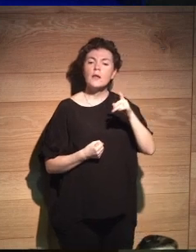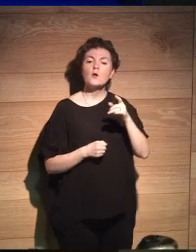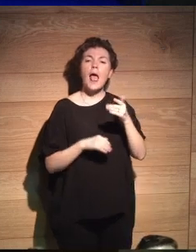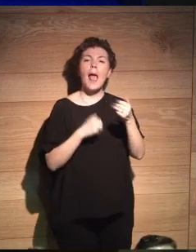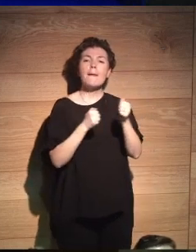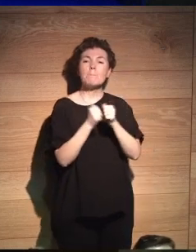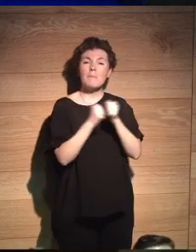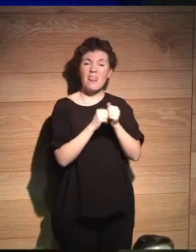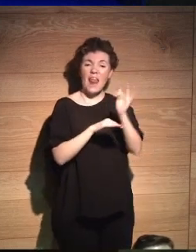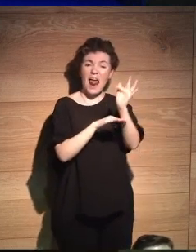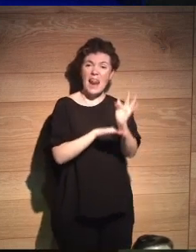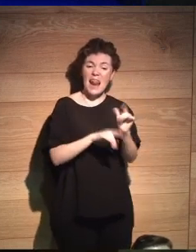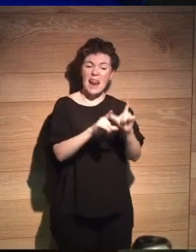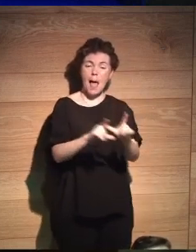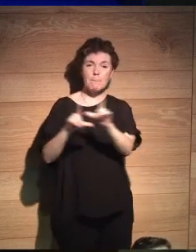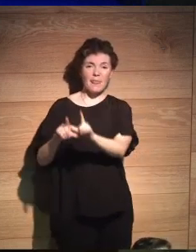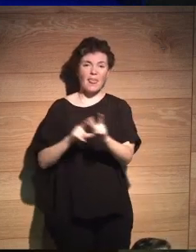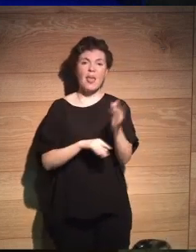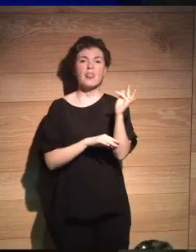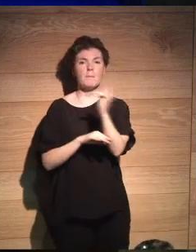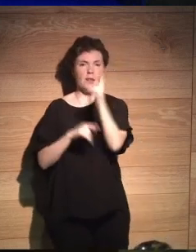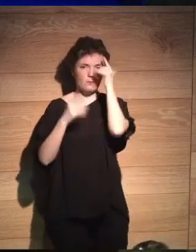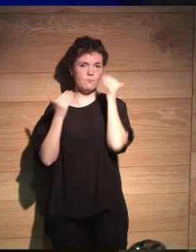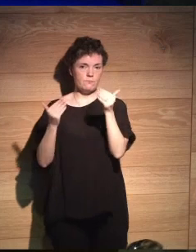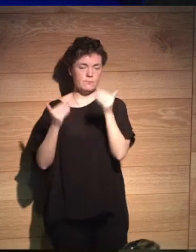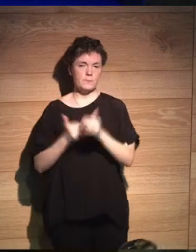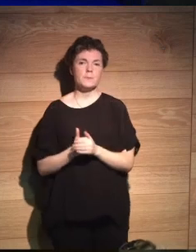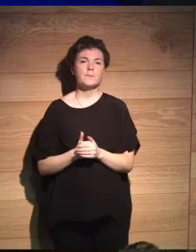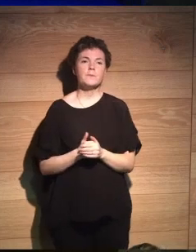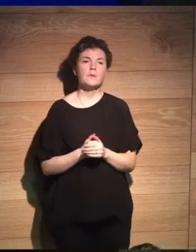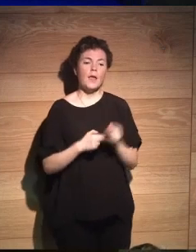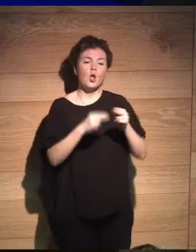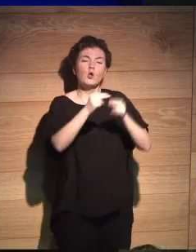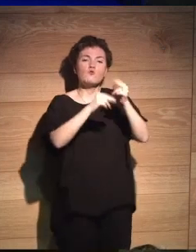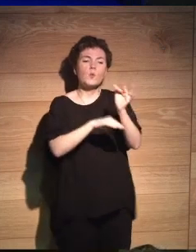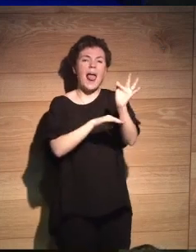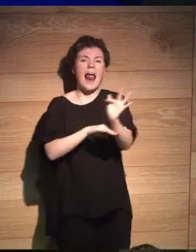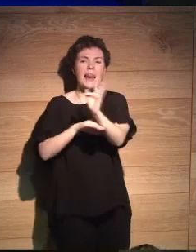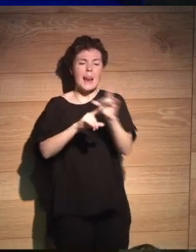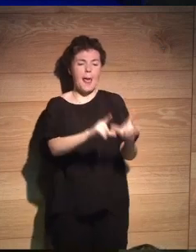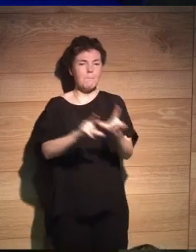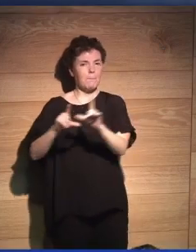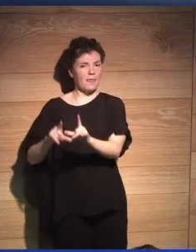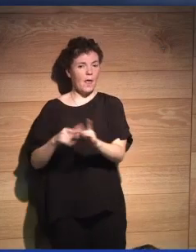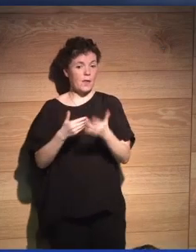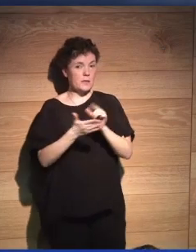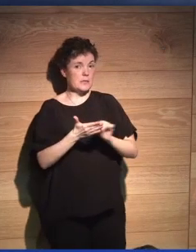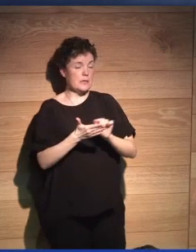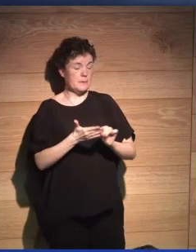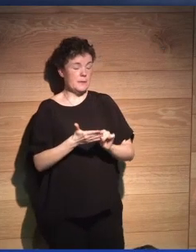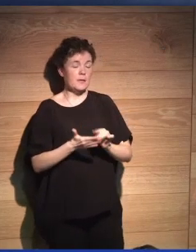lápida conmemorativa en el cementerio. Hice construir una lápida, escribió